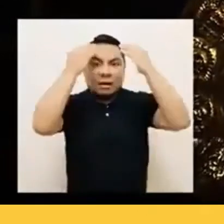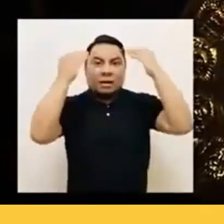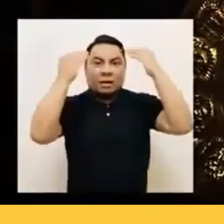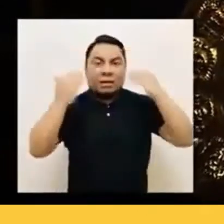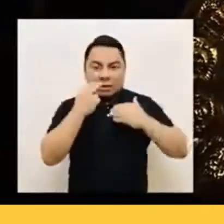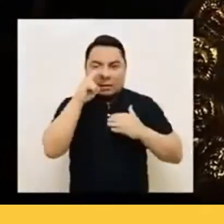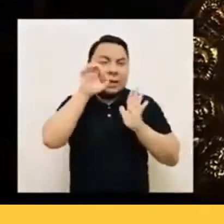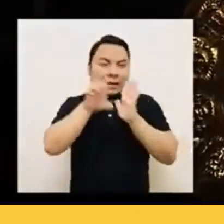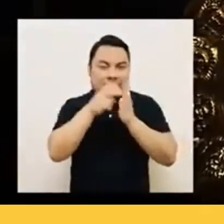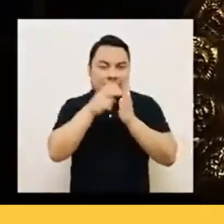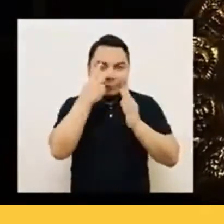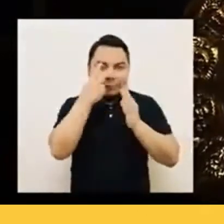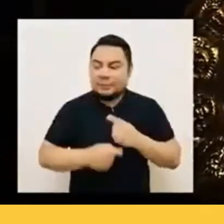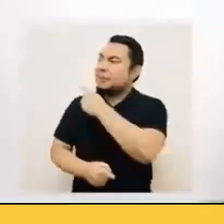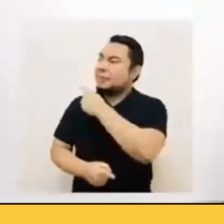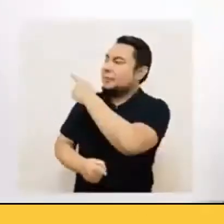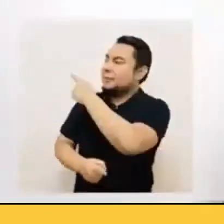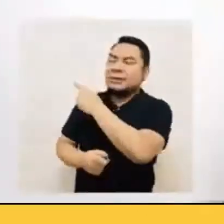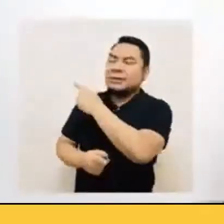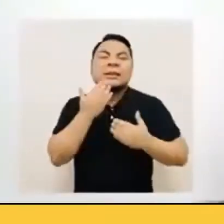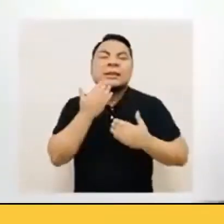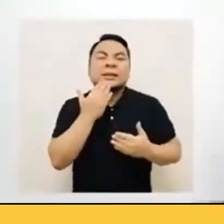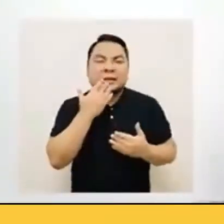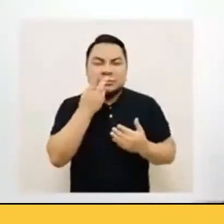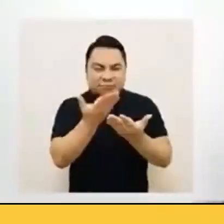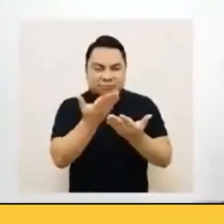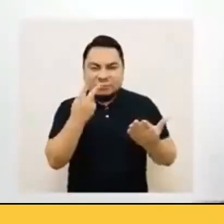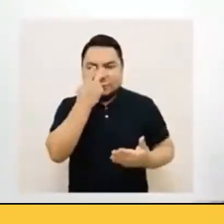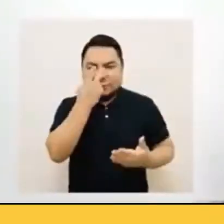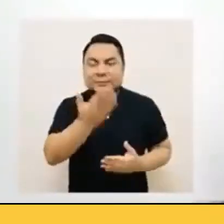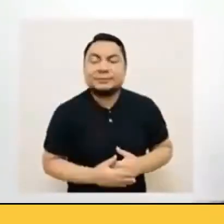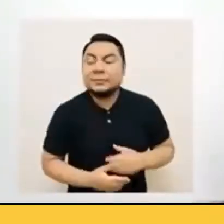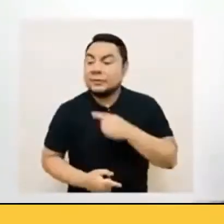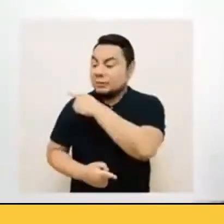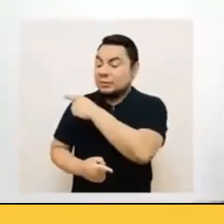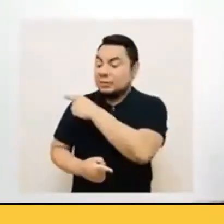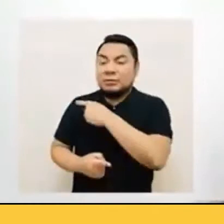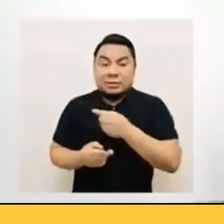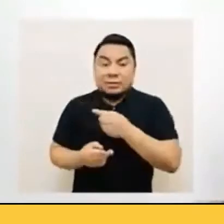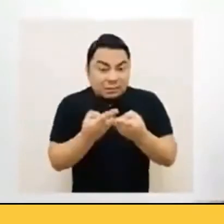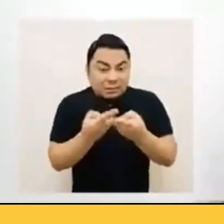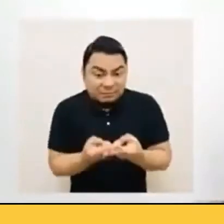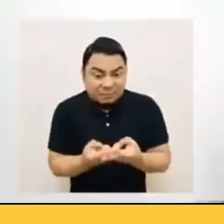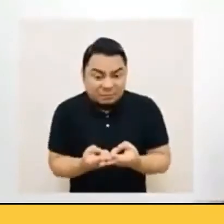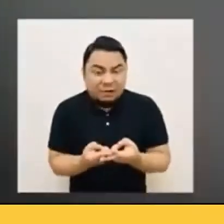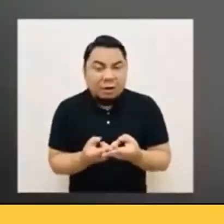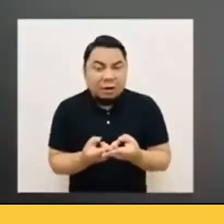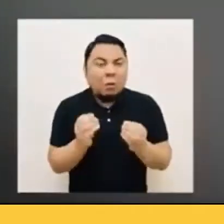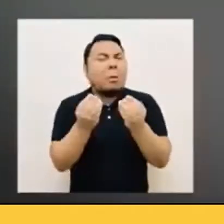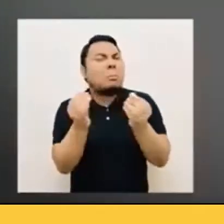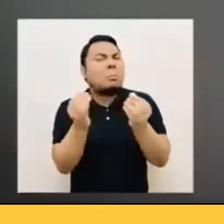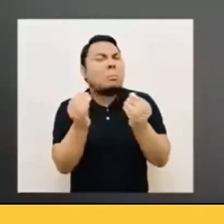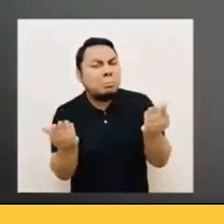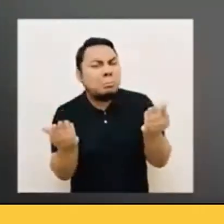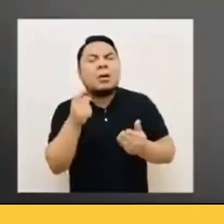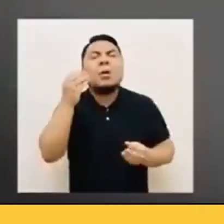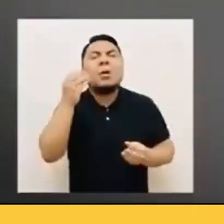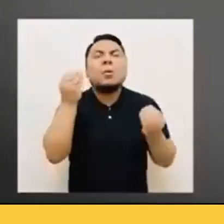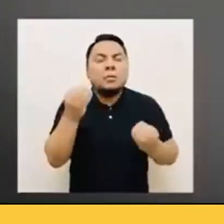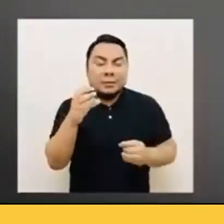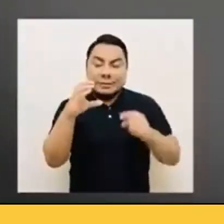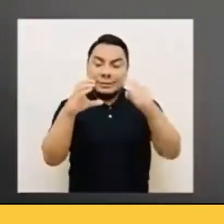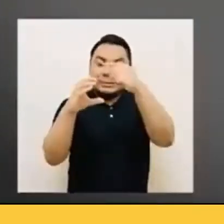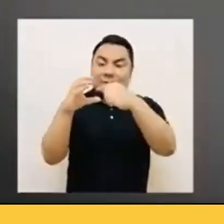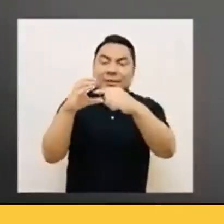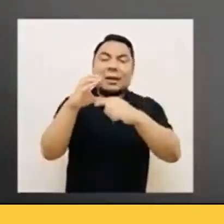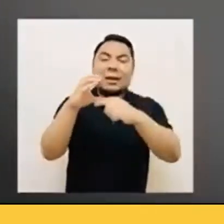cabeza. Veamos algunos ejemplos. Comencemos por este par de objetos. ¿Serán pesados o ligeros? ¿Cómo creen que se portaban? Se